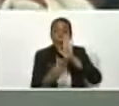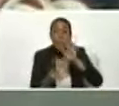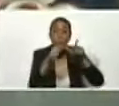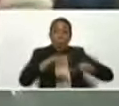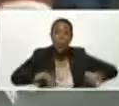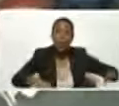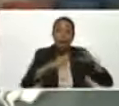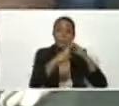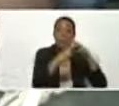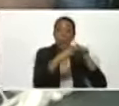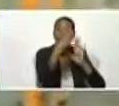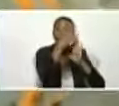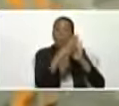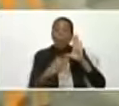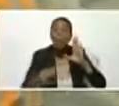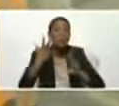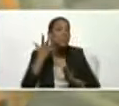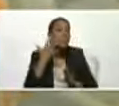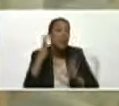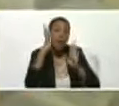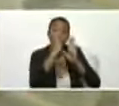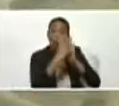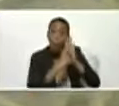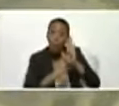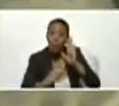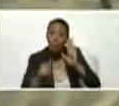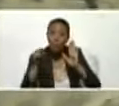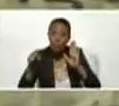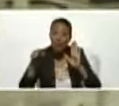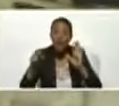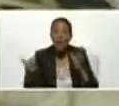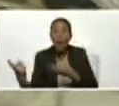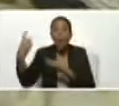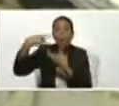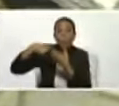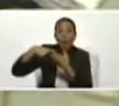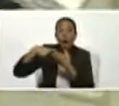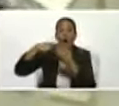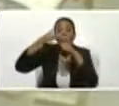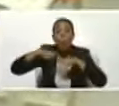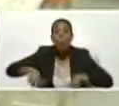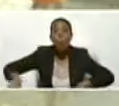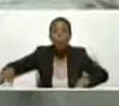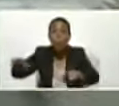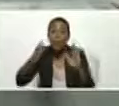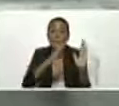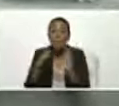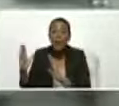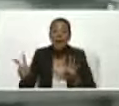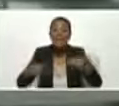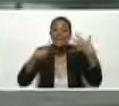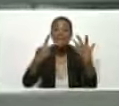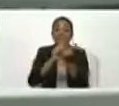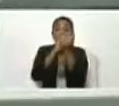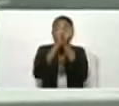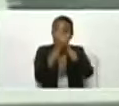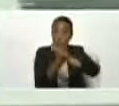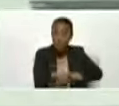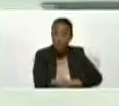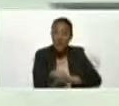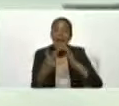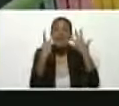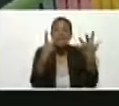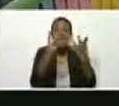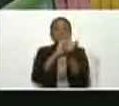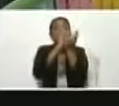nos sirven de modelo del para incorporarlo en el plan de la 7